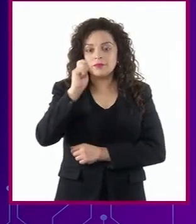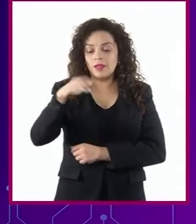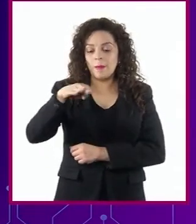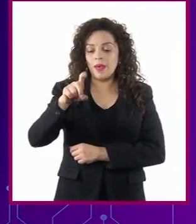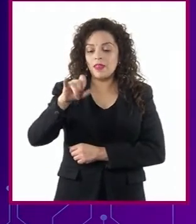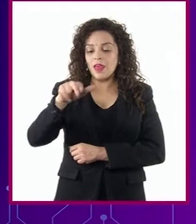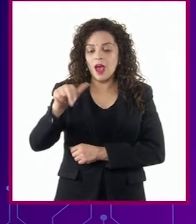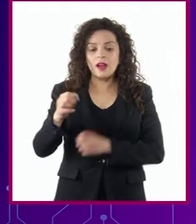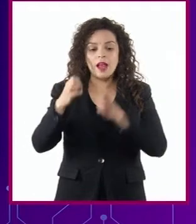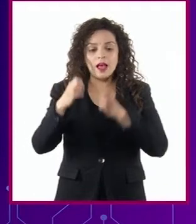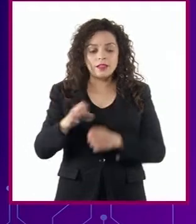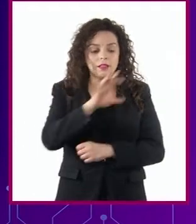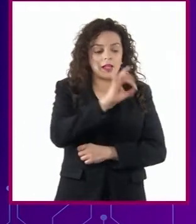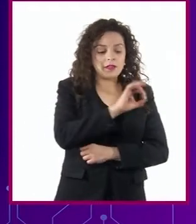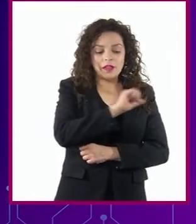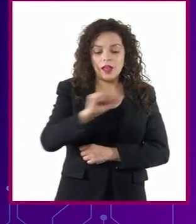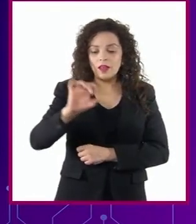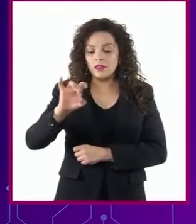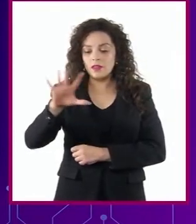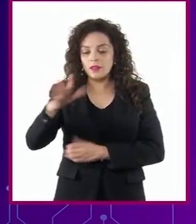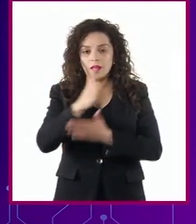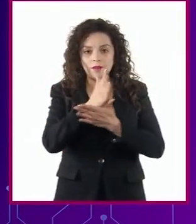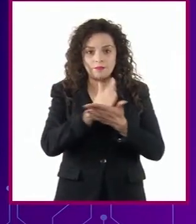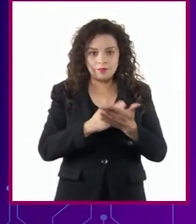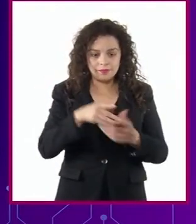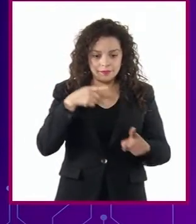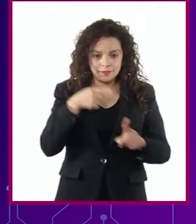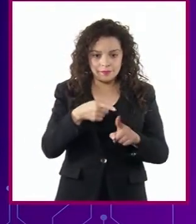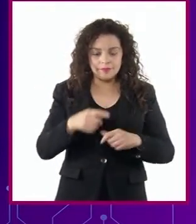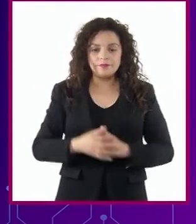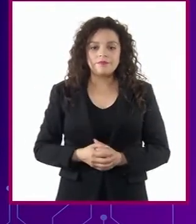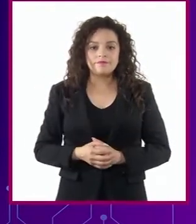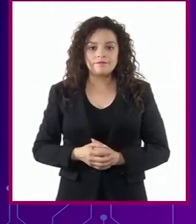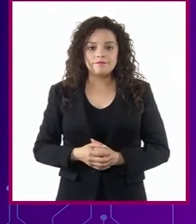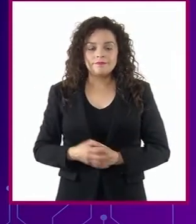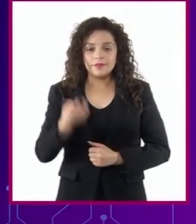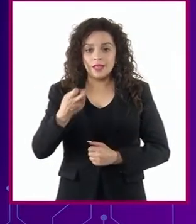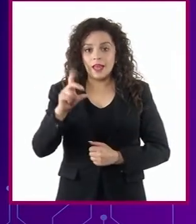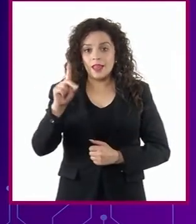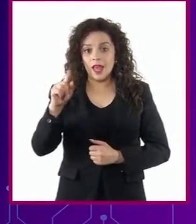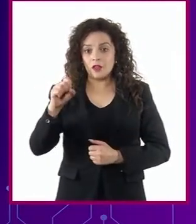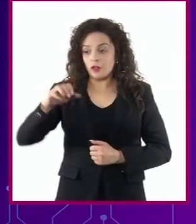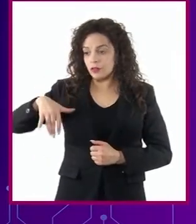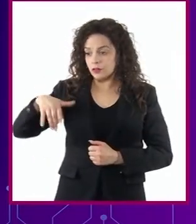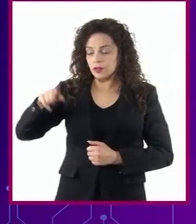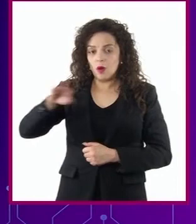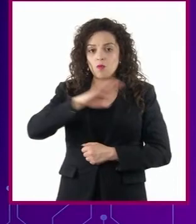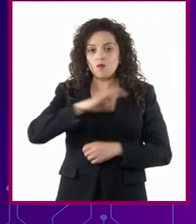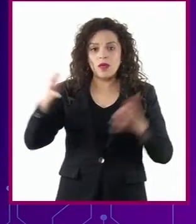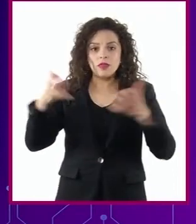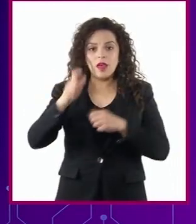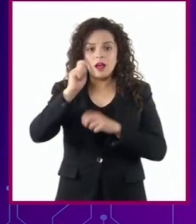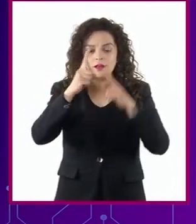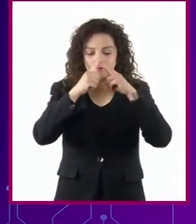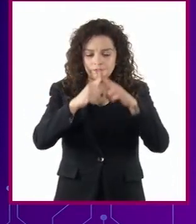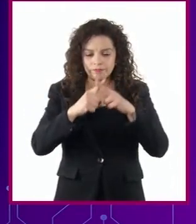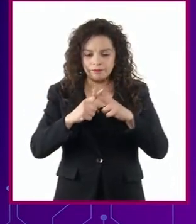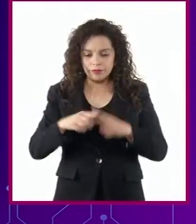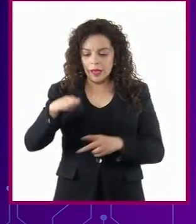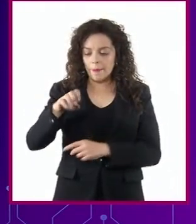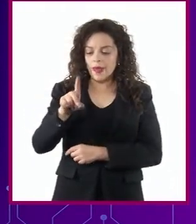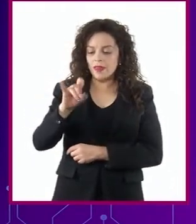de 30 a 35. Con los datos anteriores podemos aplicar la fórmula para calcular la mediana de